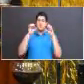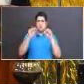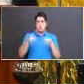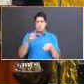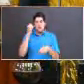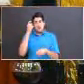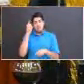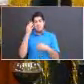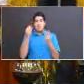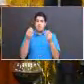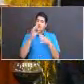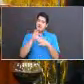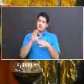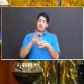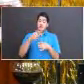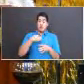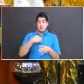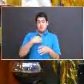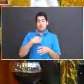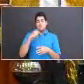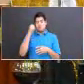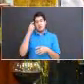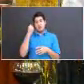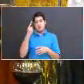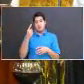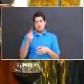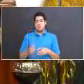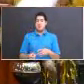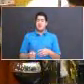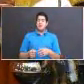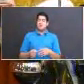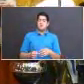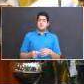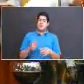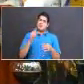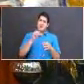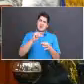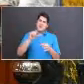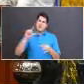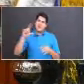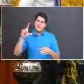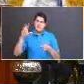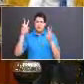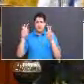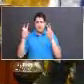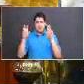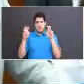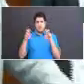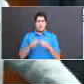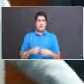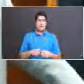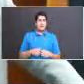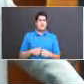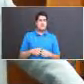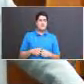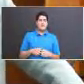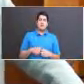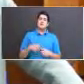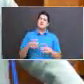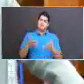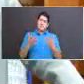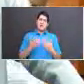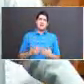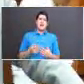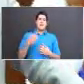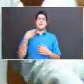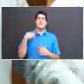yo por lo menos, durante el desarrollo de la temática que siempre pues traemos